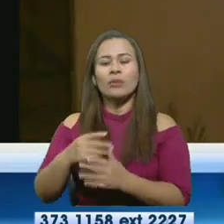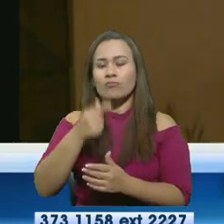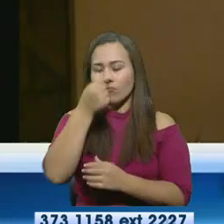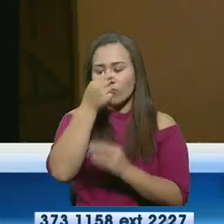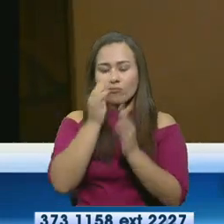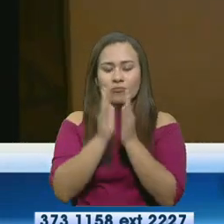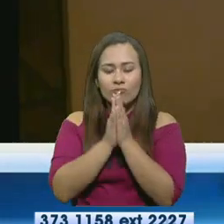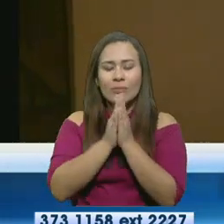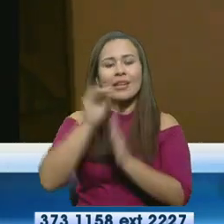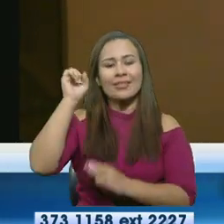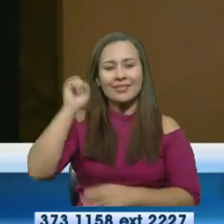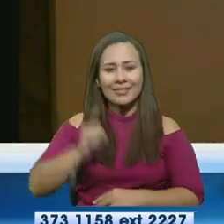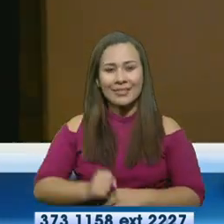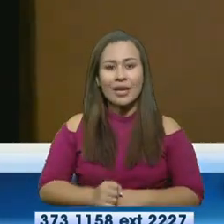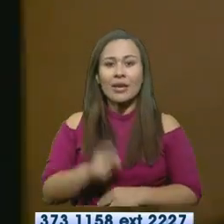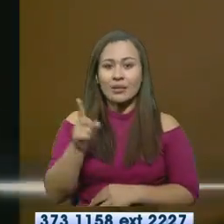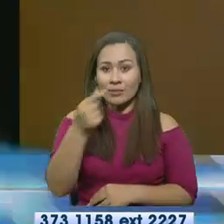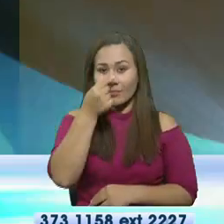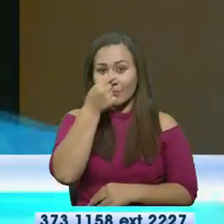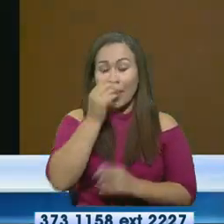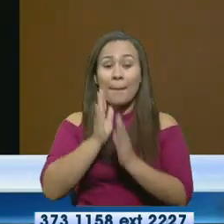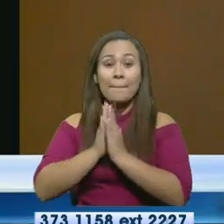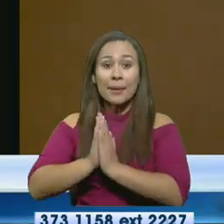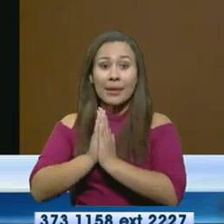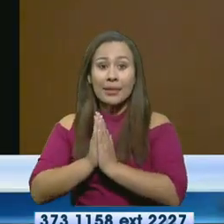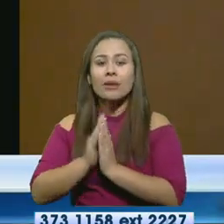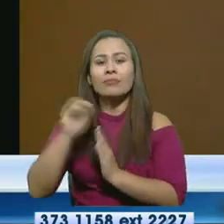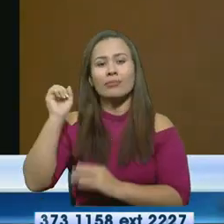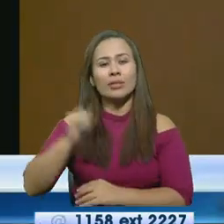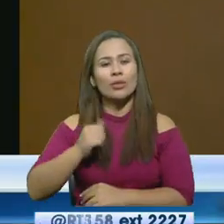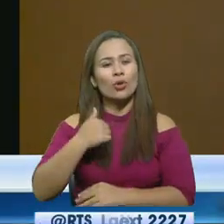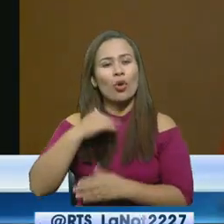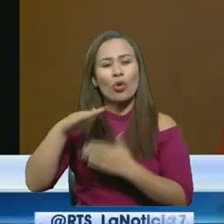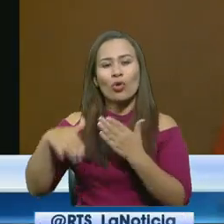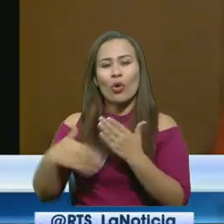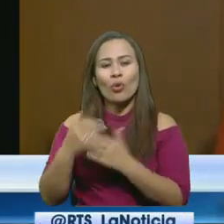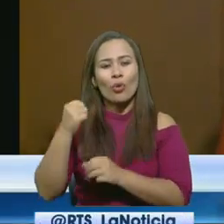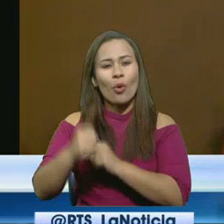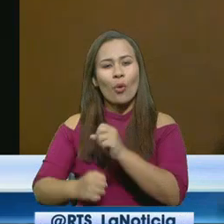ajá, sí. ¿Esperando que se cumpla algún deseo? Claro, claro, todos los años te cumplo